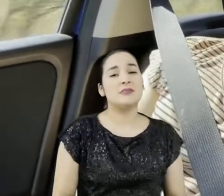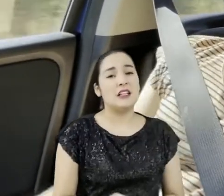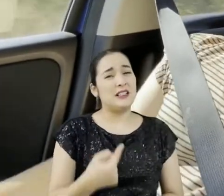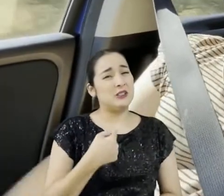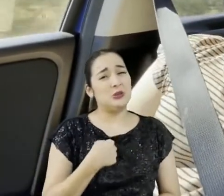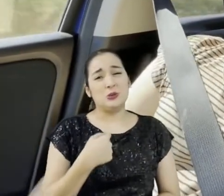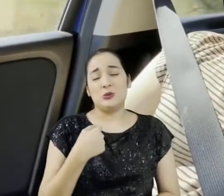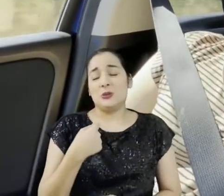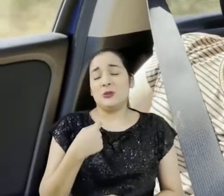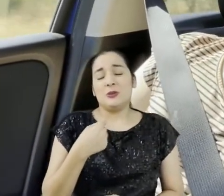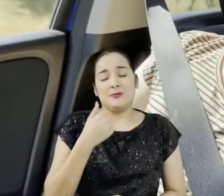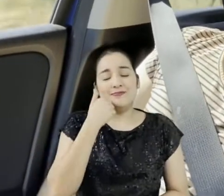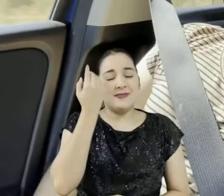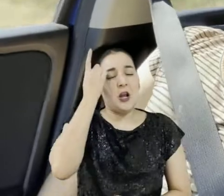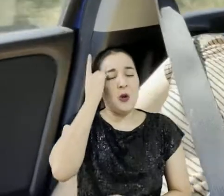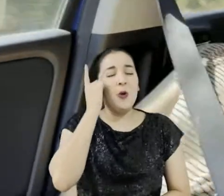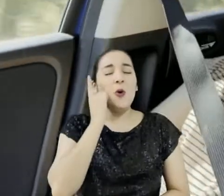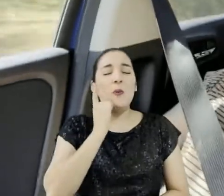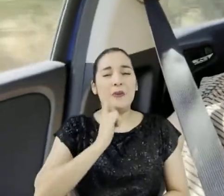Si me acuesto ahorita aquí,